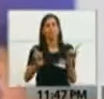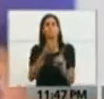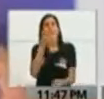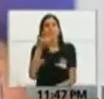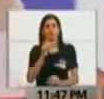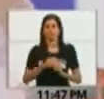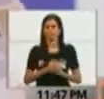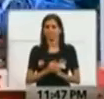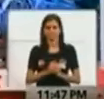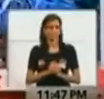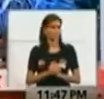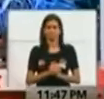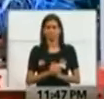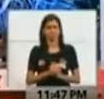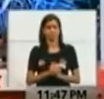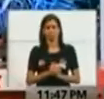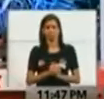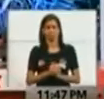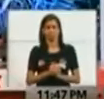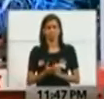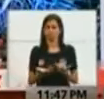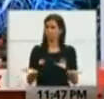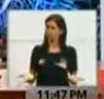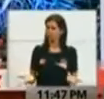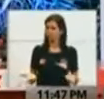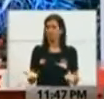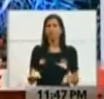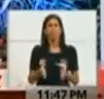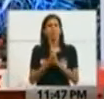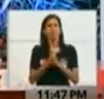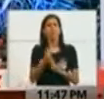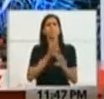Oye, aquí sí es verdad que... Ah, ¿alguien que me explique esto, Al?